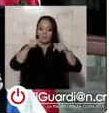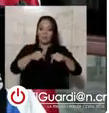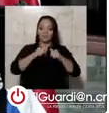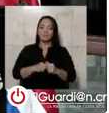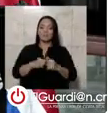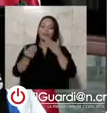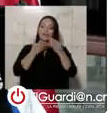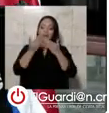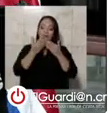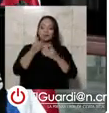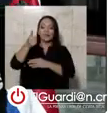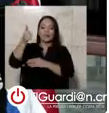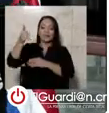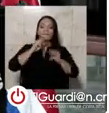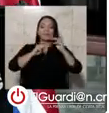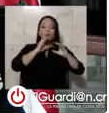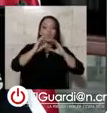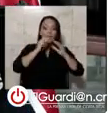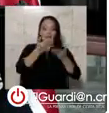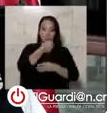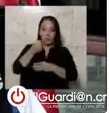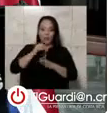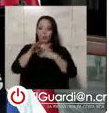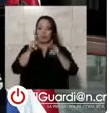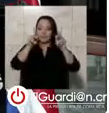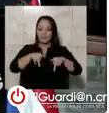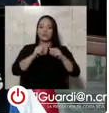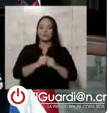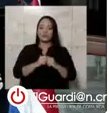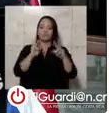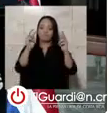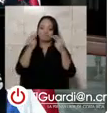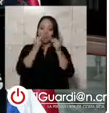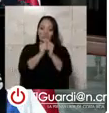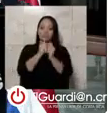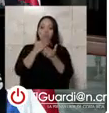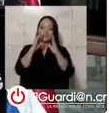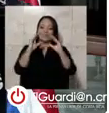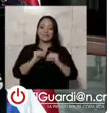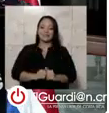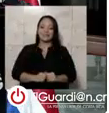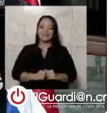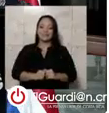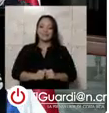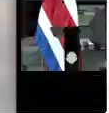de hoy. Agradecemos a los jerarcas, medios de comunicación y a las personas que nos acompañaron. Buenas tardes.